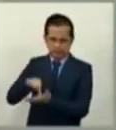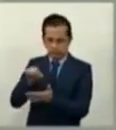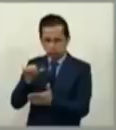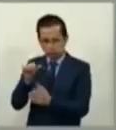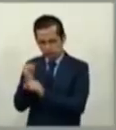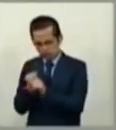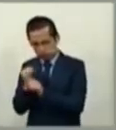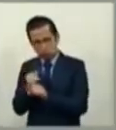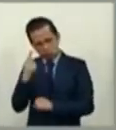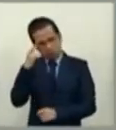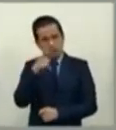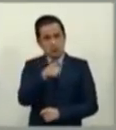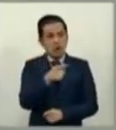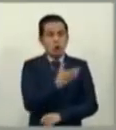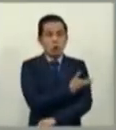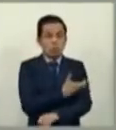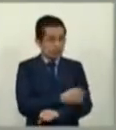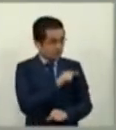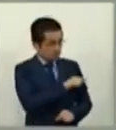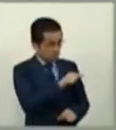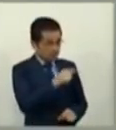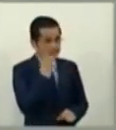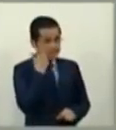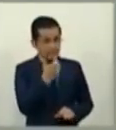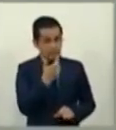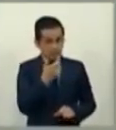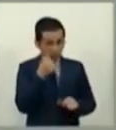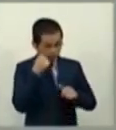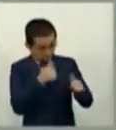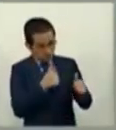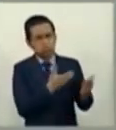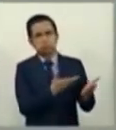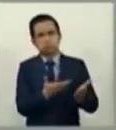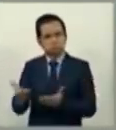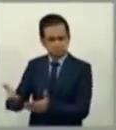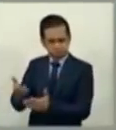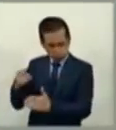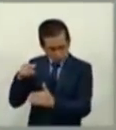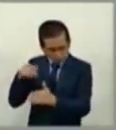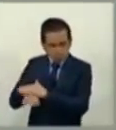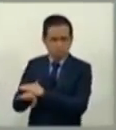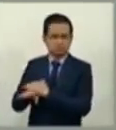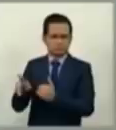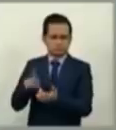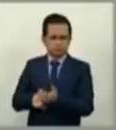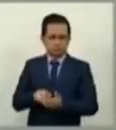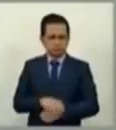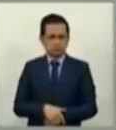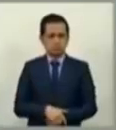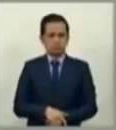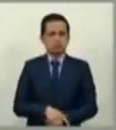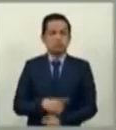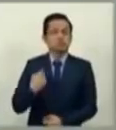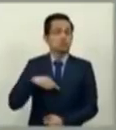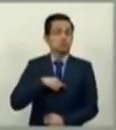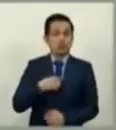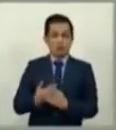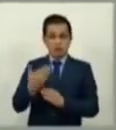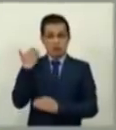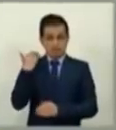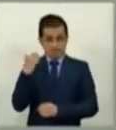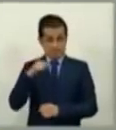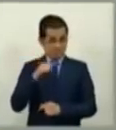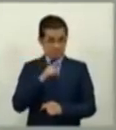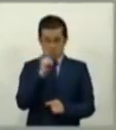los compañeros que legítimamente quieren ser escuchados. El compromiso que hicimos desde el día uno en esta